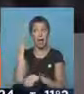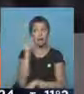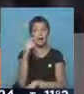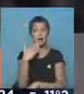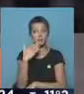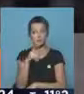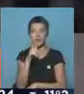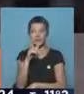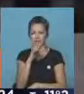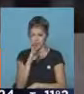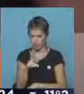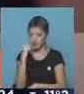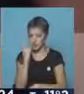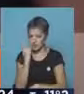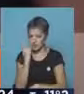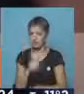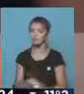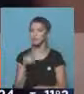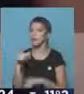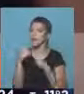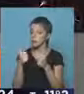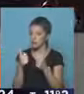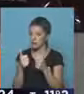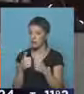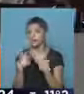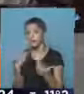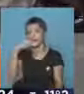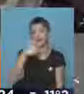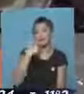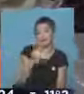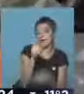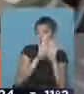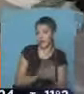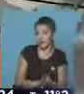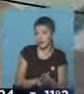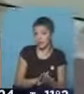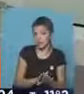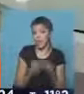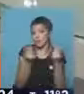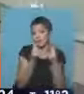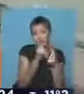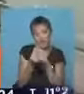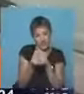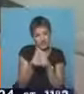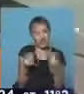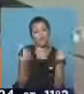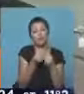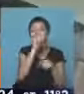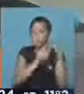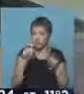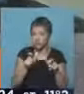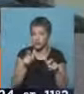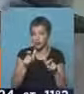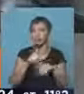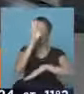abril, si no me equivoco. Esa parte anda muy bien, está muy bien hecha. Obvio, la hizo la NSA, con cache infinito y con un montón de gente, básicamente son ingenieros